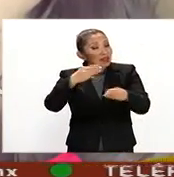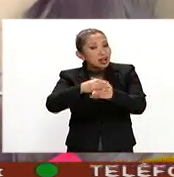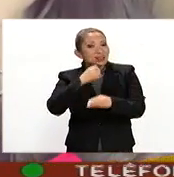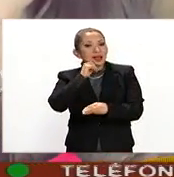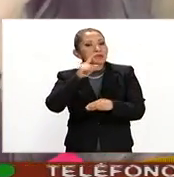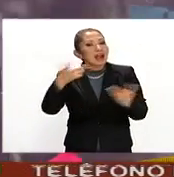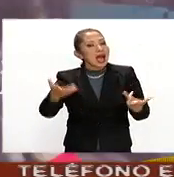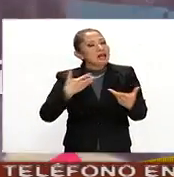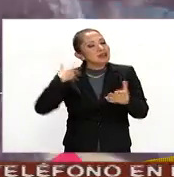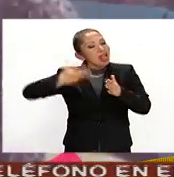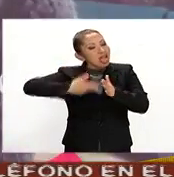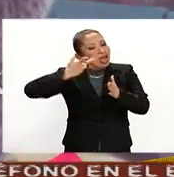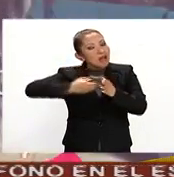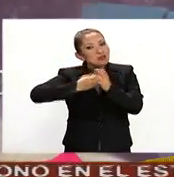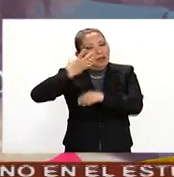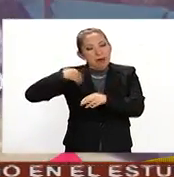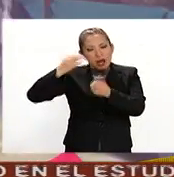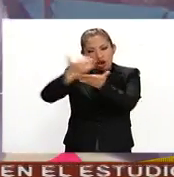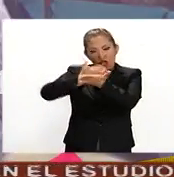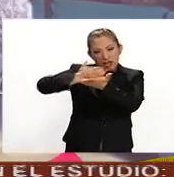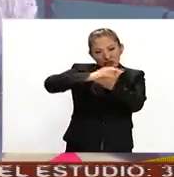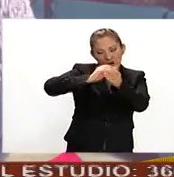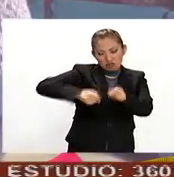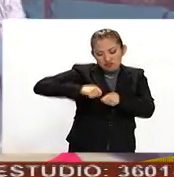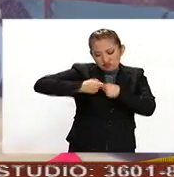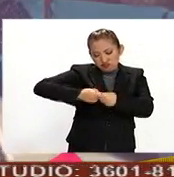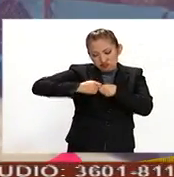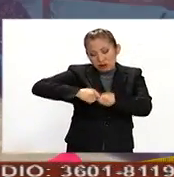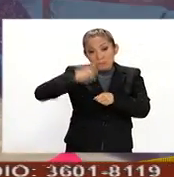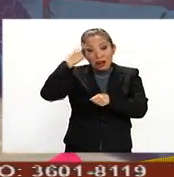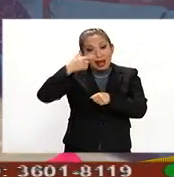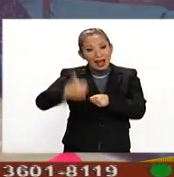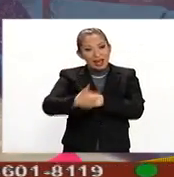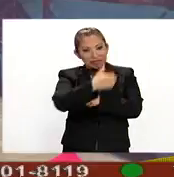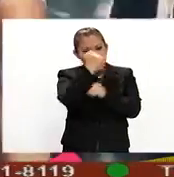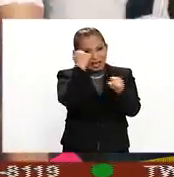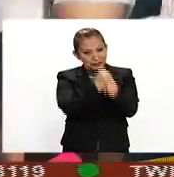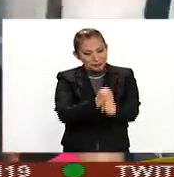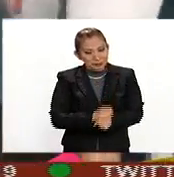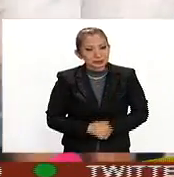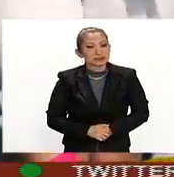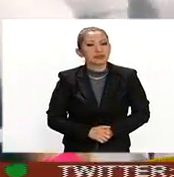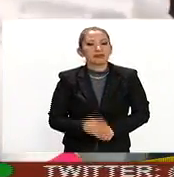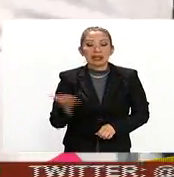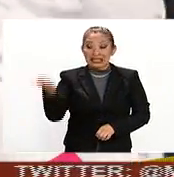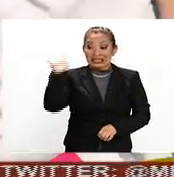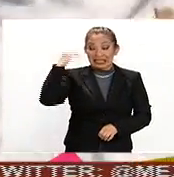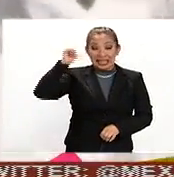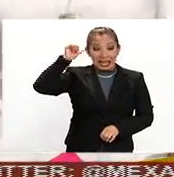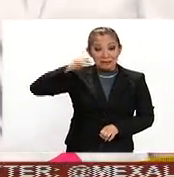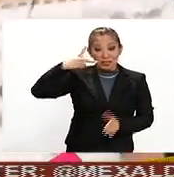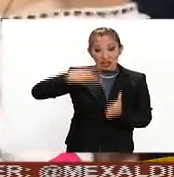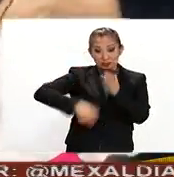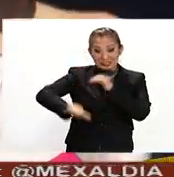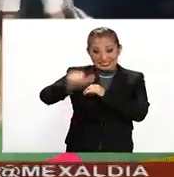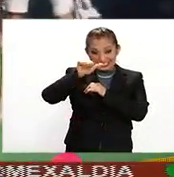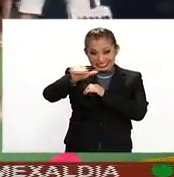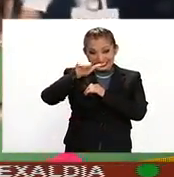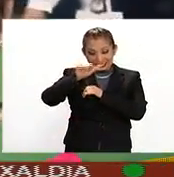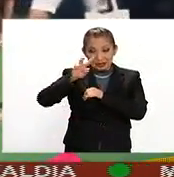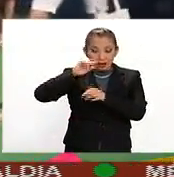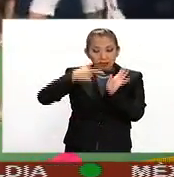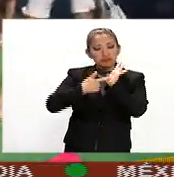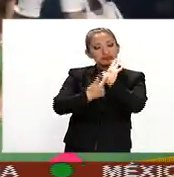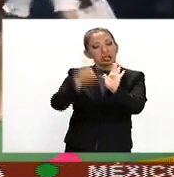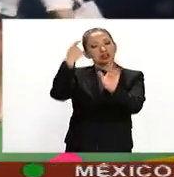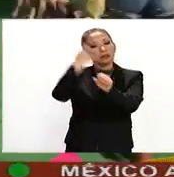Asimismo, genera constantemente nuevas colecciones de tejido de punto para cada estación del año. El pasado mes de abril de 2016 se